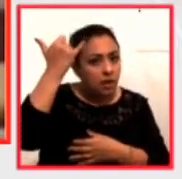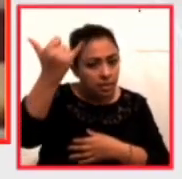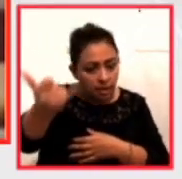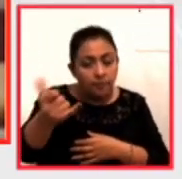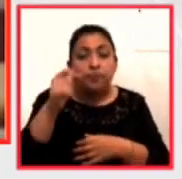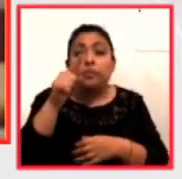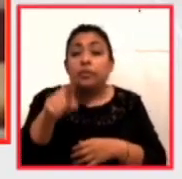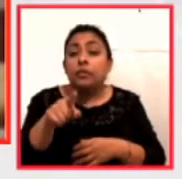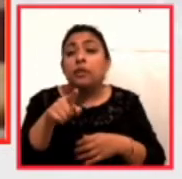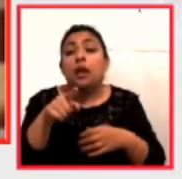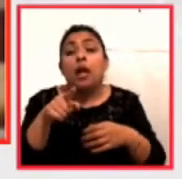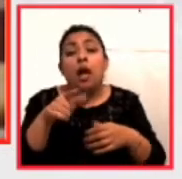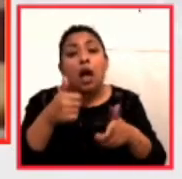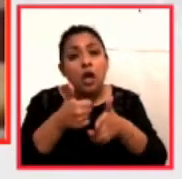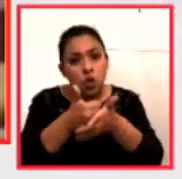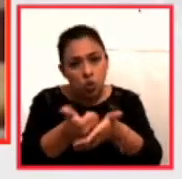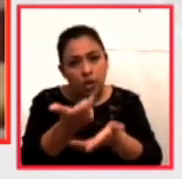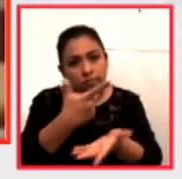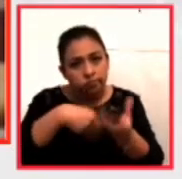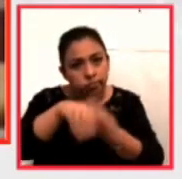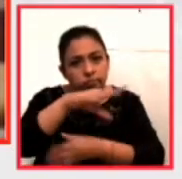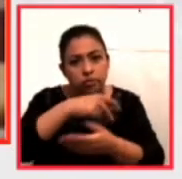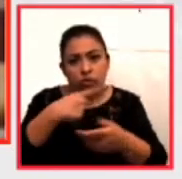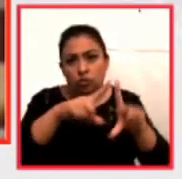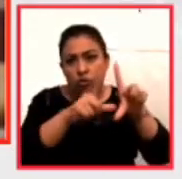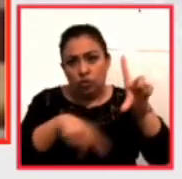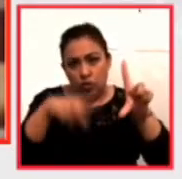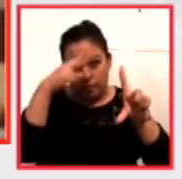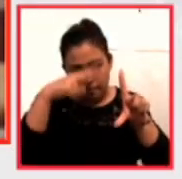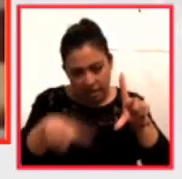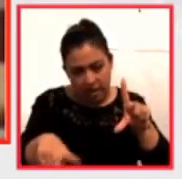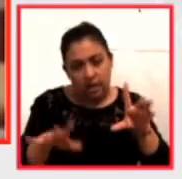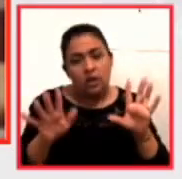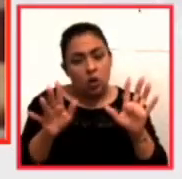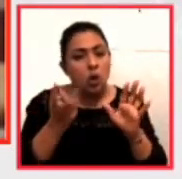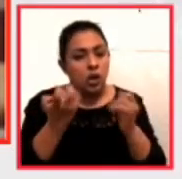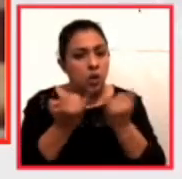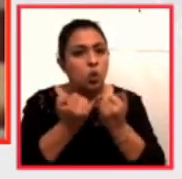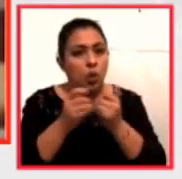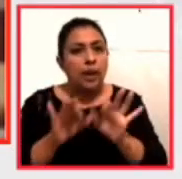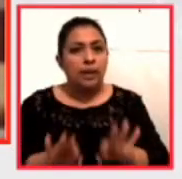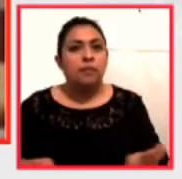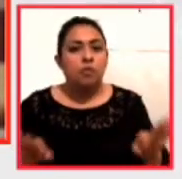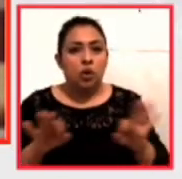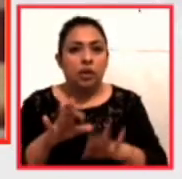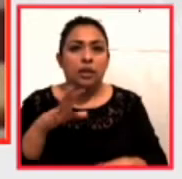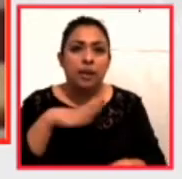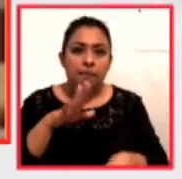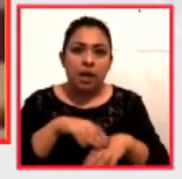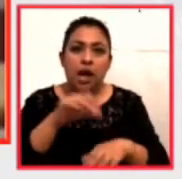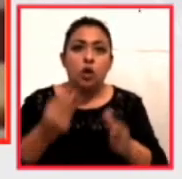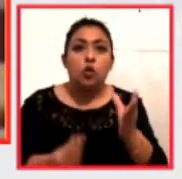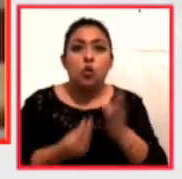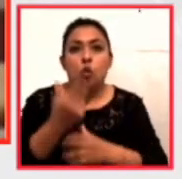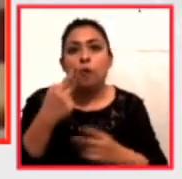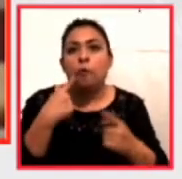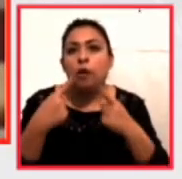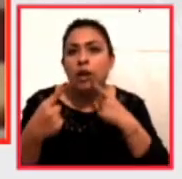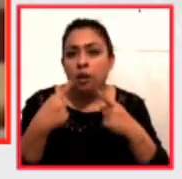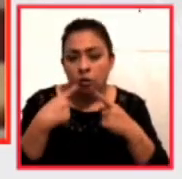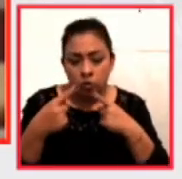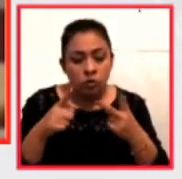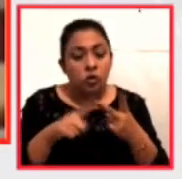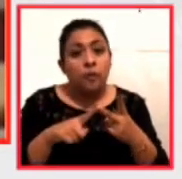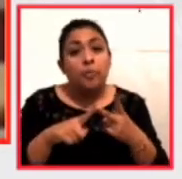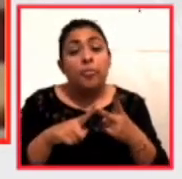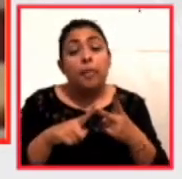los entornos de inversión en el territorio mexicano. Ese es otro renglón también importante que se amplía con la nueva negociación, temas de